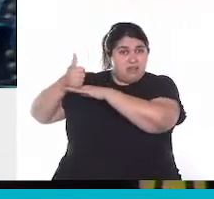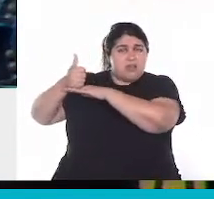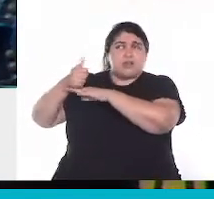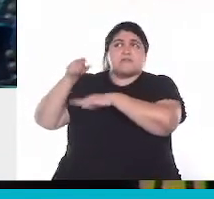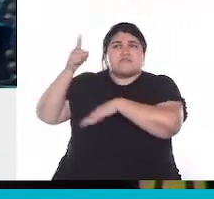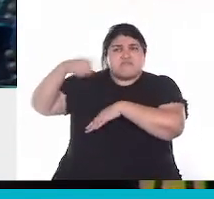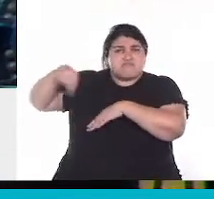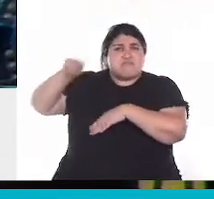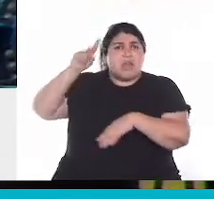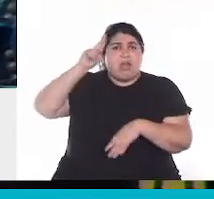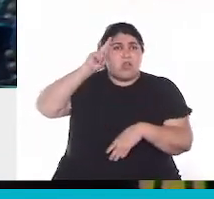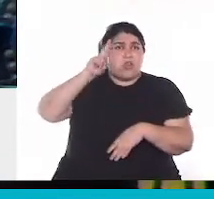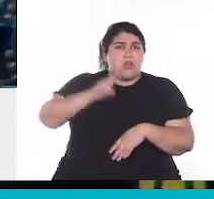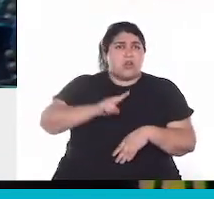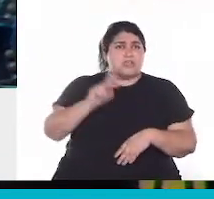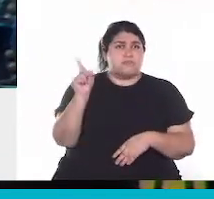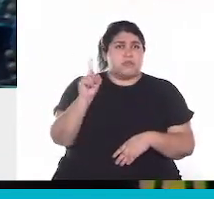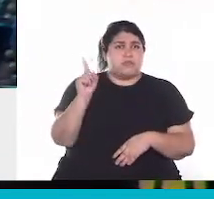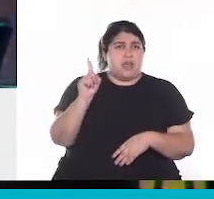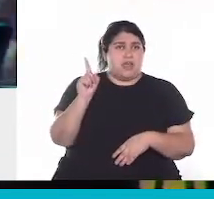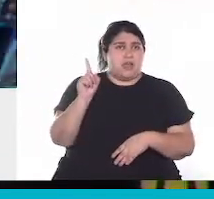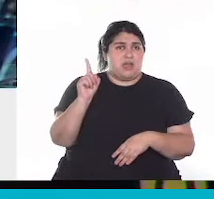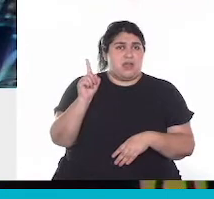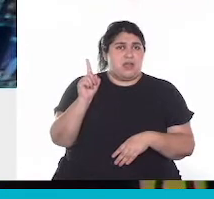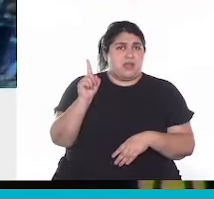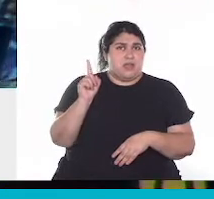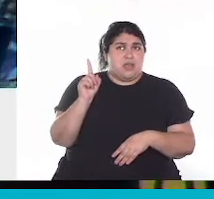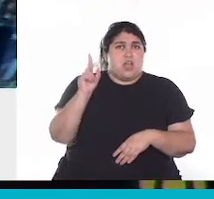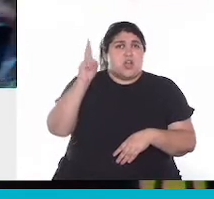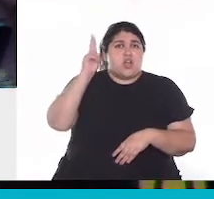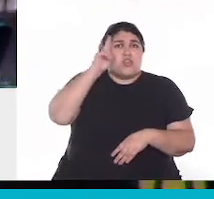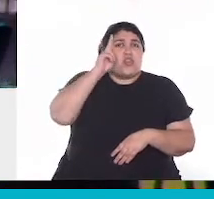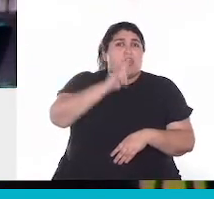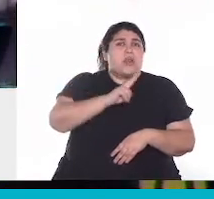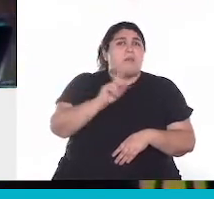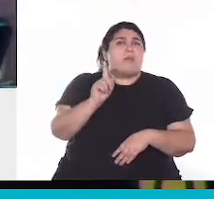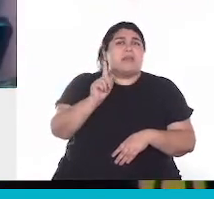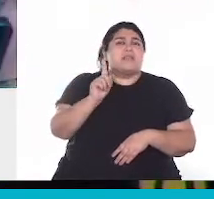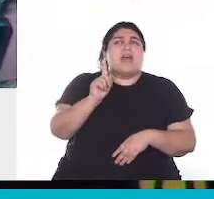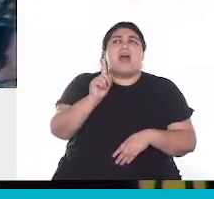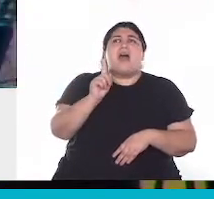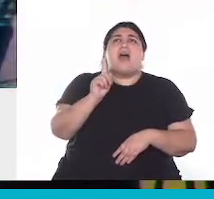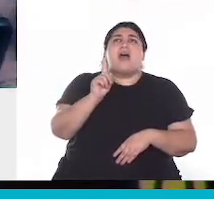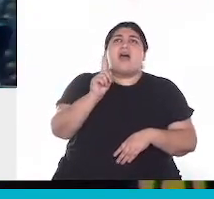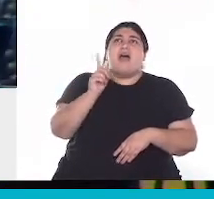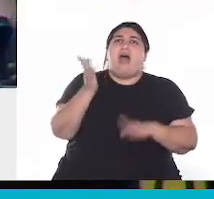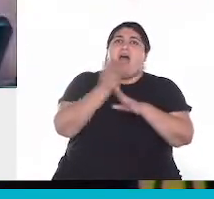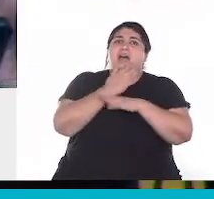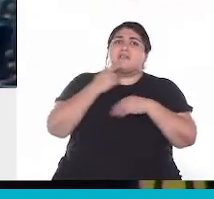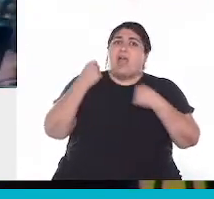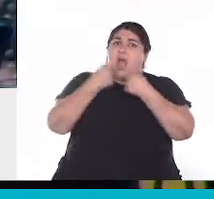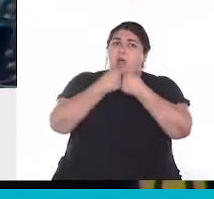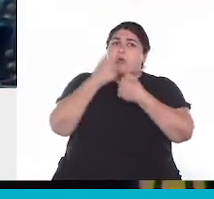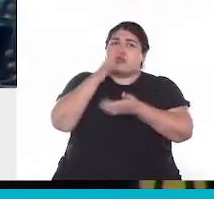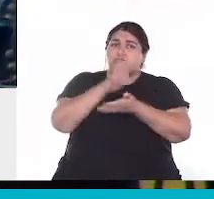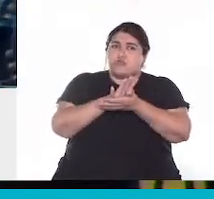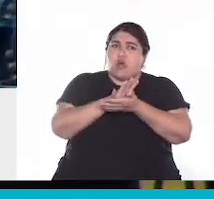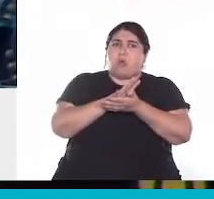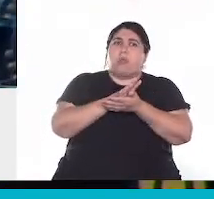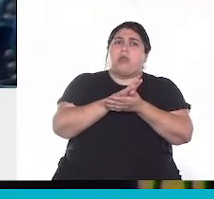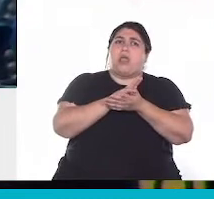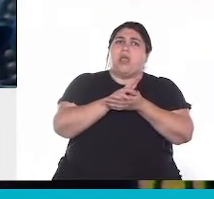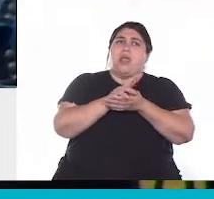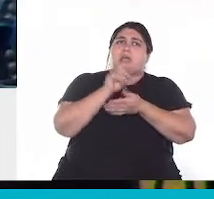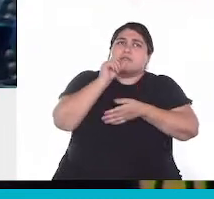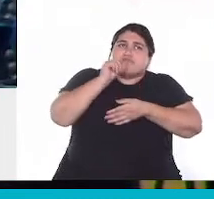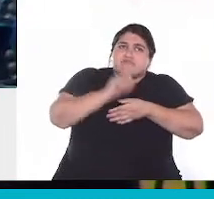respeta el más mínimo orden, que también ha sido un acuerdo que tiene que ver con esto del orden republicano y